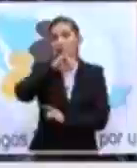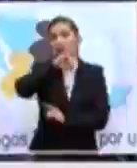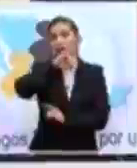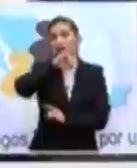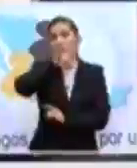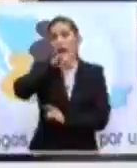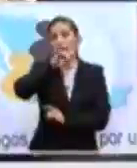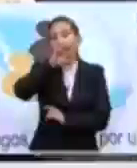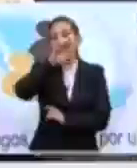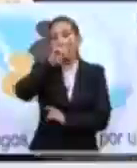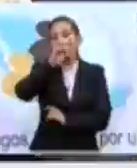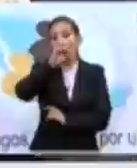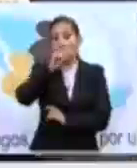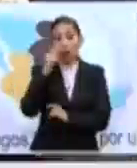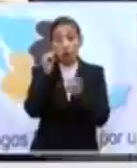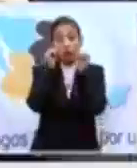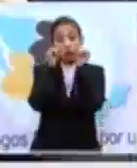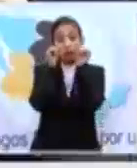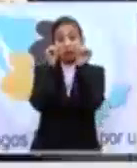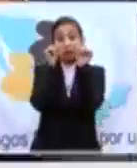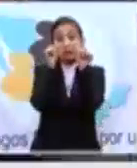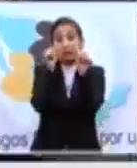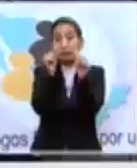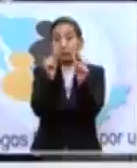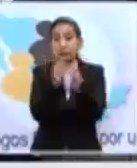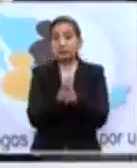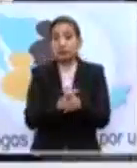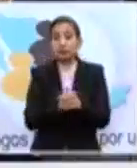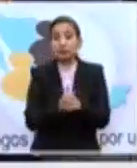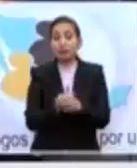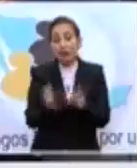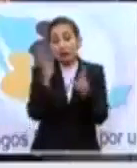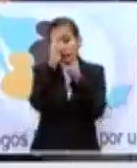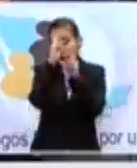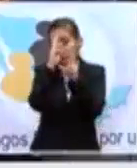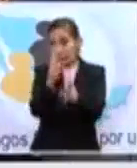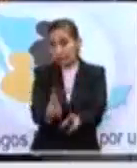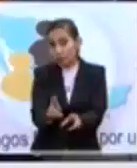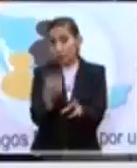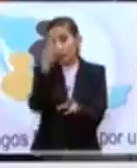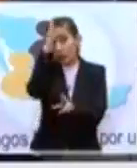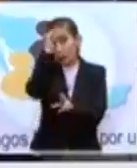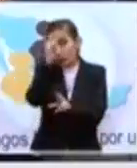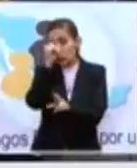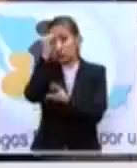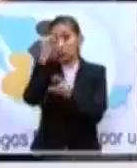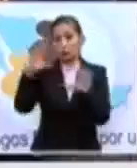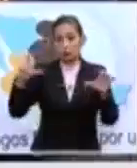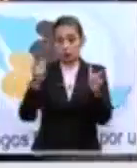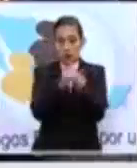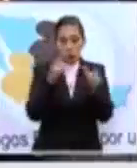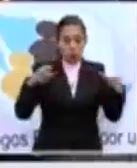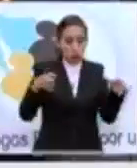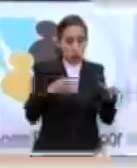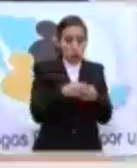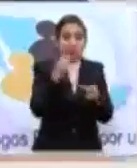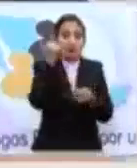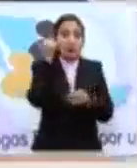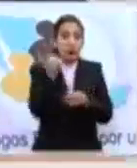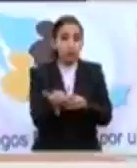Pascué, de que estemos muy pendientes de que se respeten los contratos colectivos y